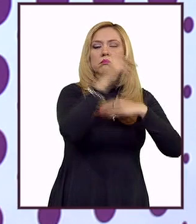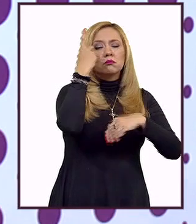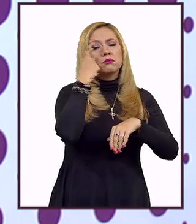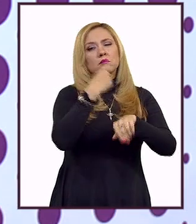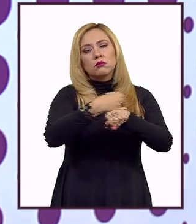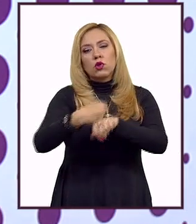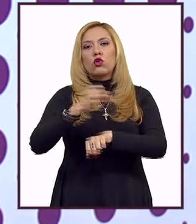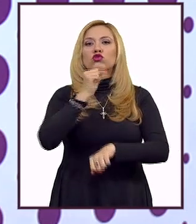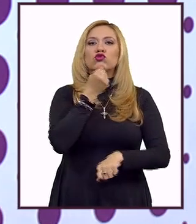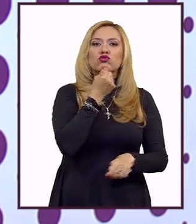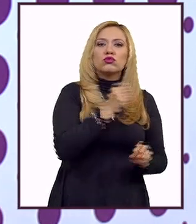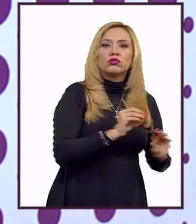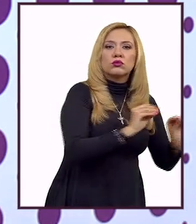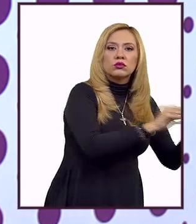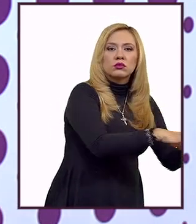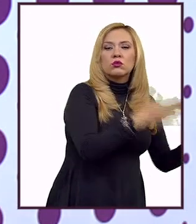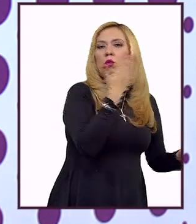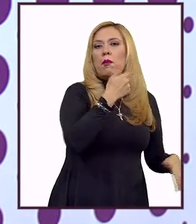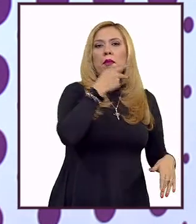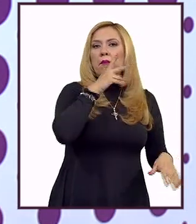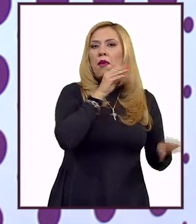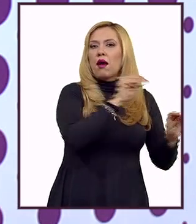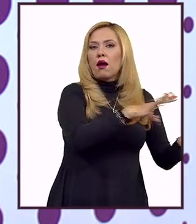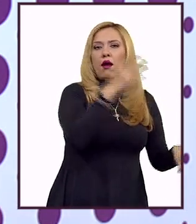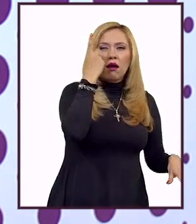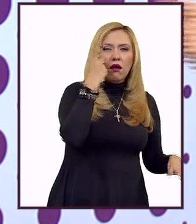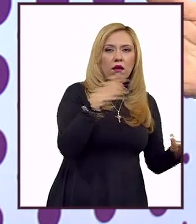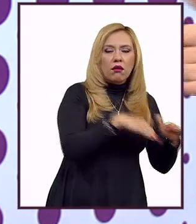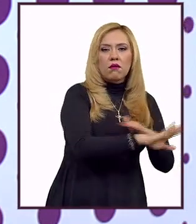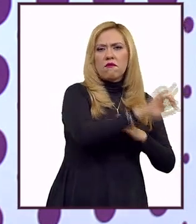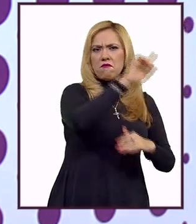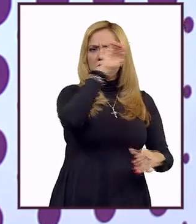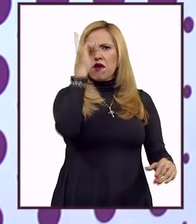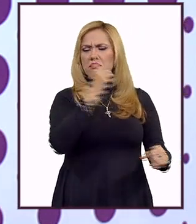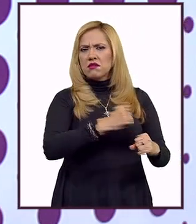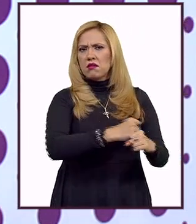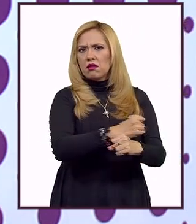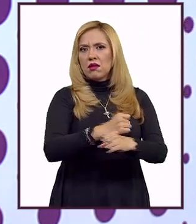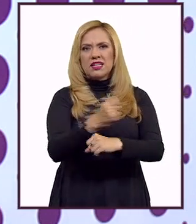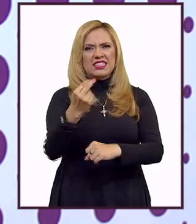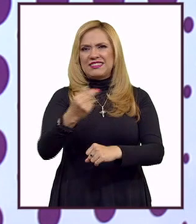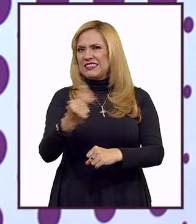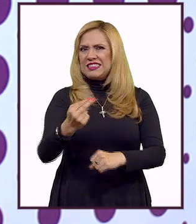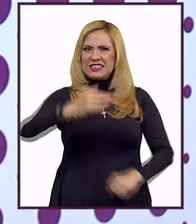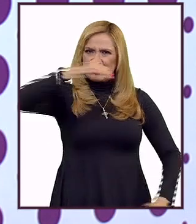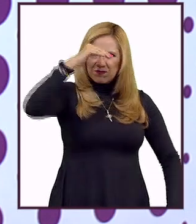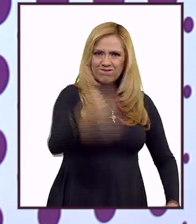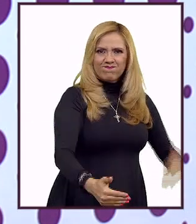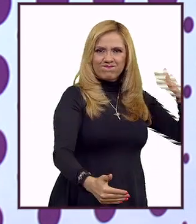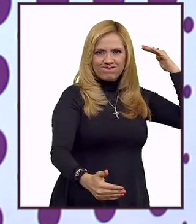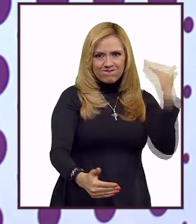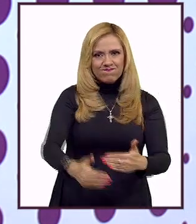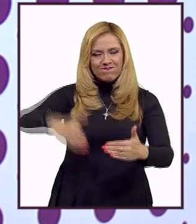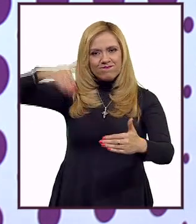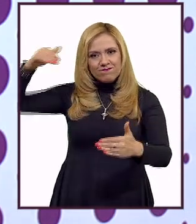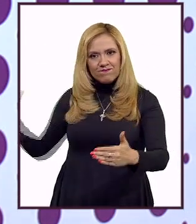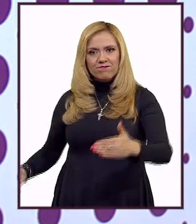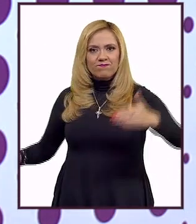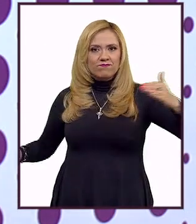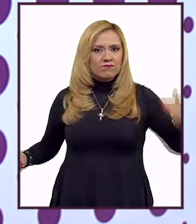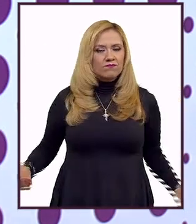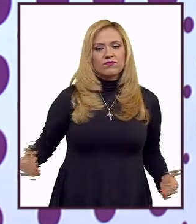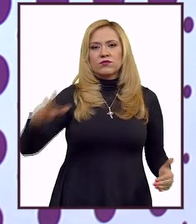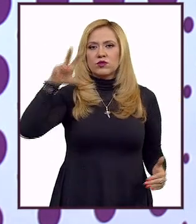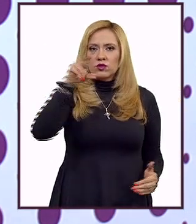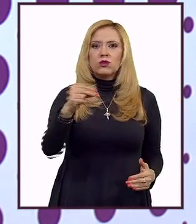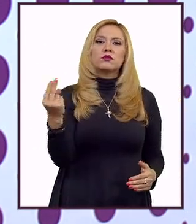ahí existe ese riesgo de tortura, ¿no? O de malos tratos. Entonces tenemos que ir cerrando esas oportunidades que se están dando para que se